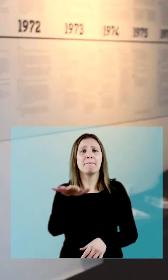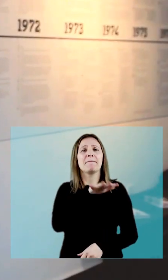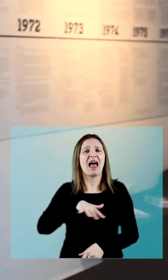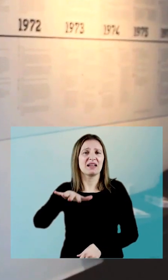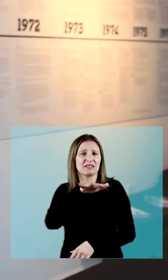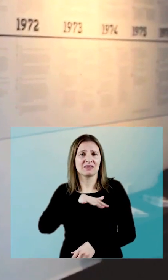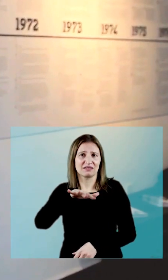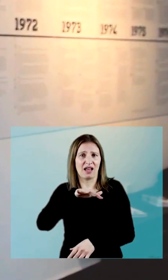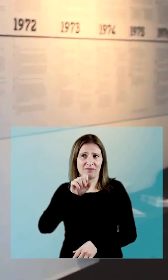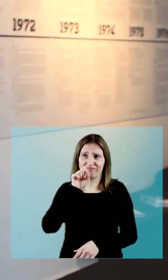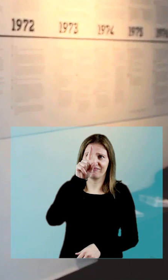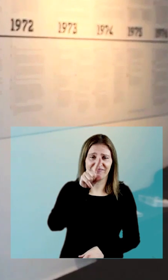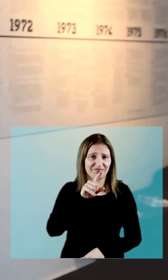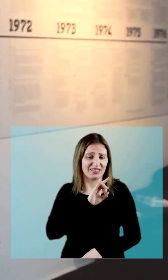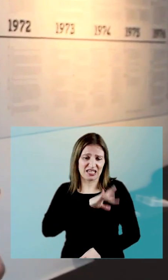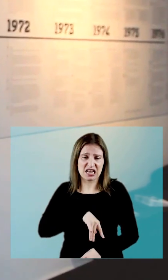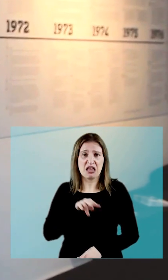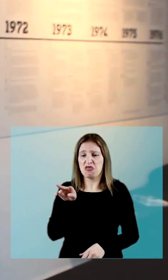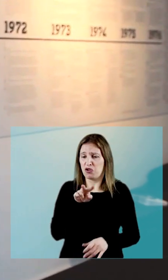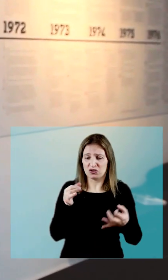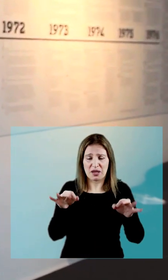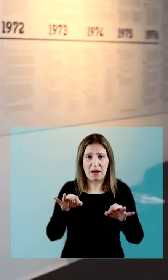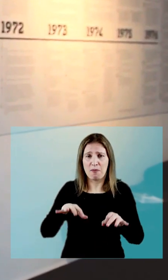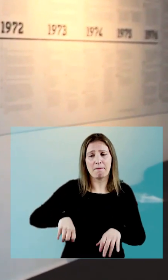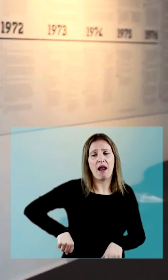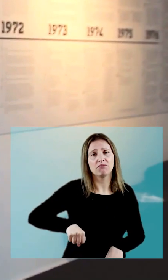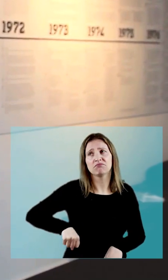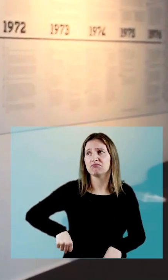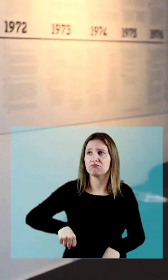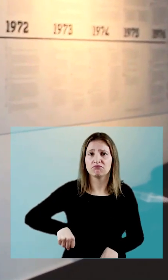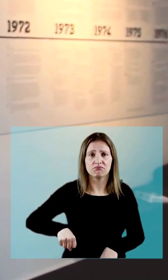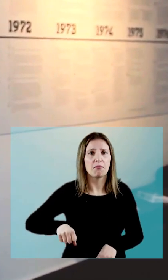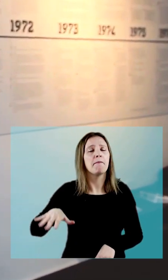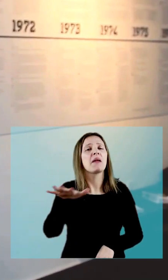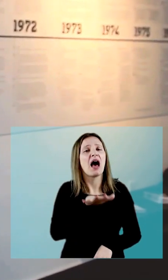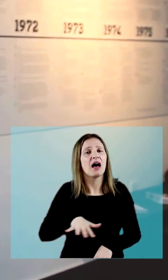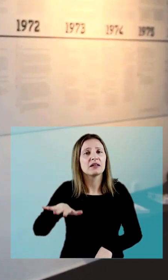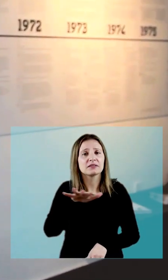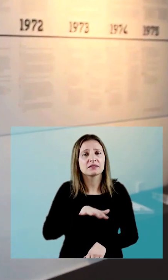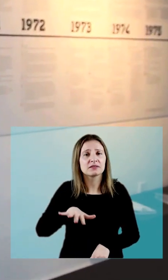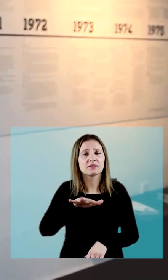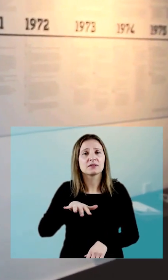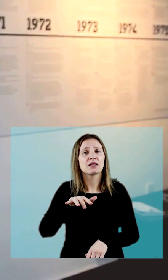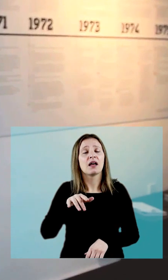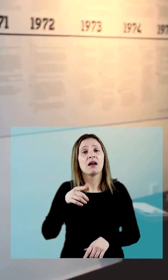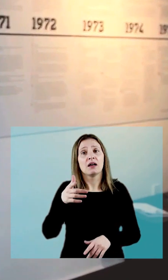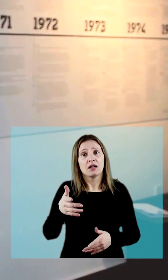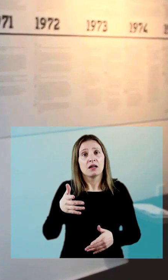O'Higgins de Valparaíso. Allí quedan los dos hermanitos de la mano en la plaza hasta que son